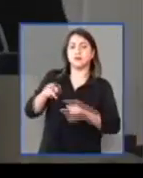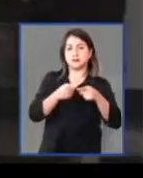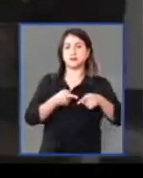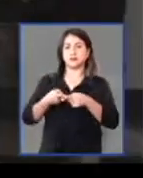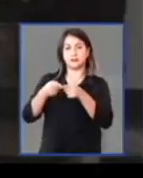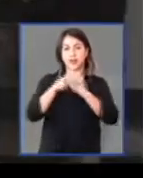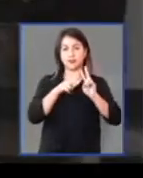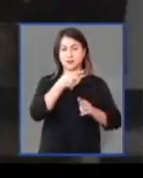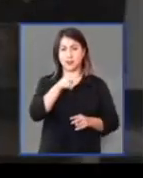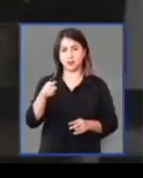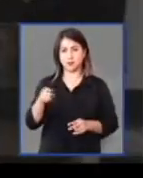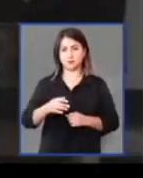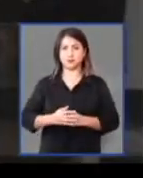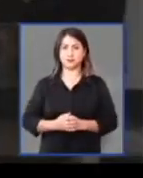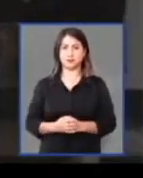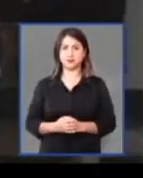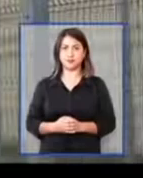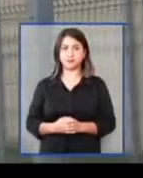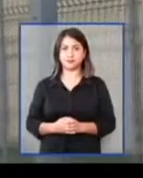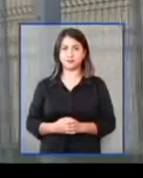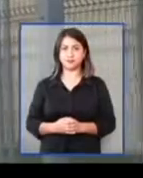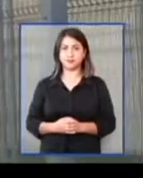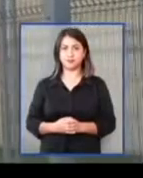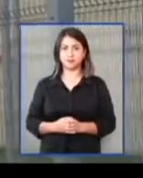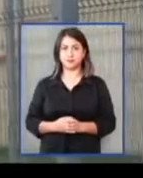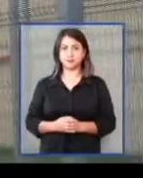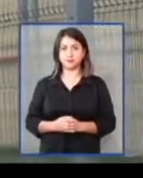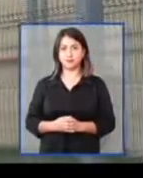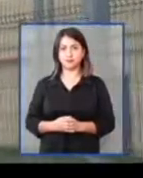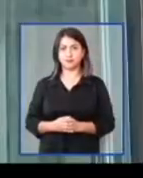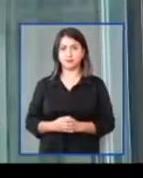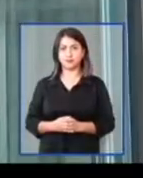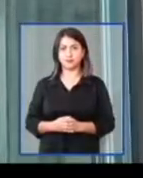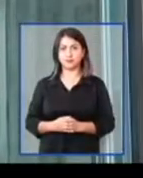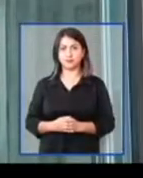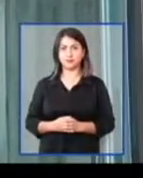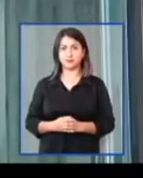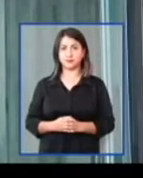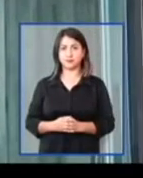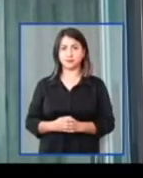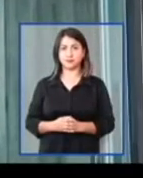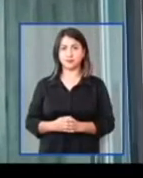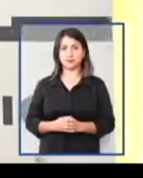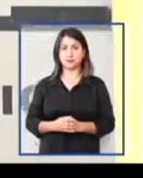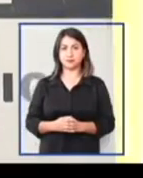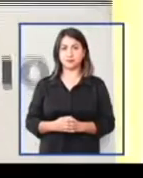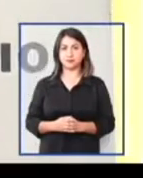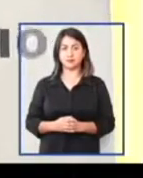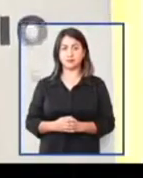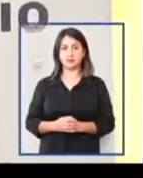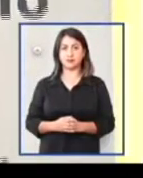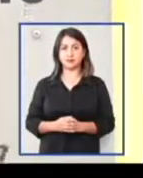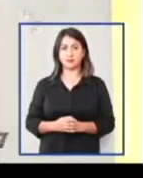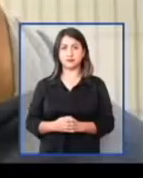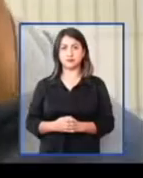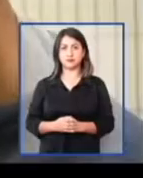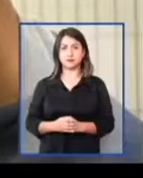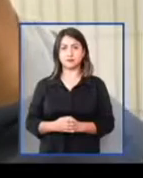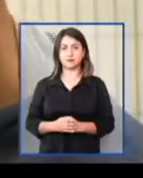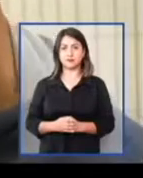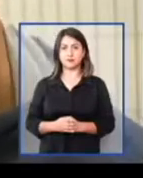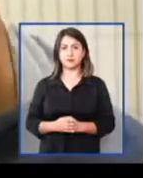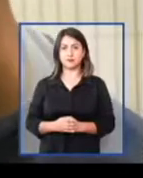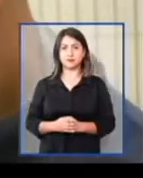funcionaron por lo tanto hoy día es necesario poder llevar adelante iniciativas como éstas para poder mejorar la calidad de vida